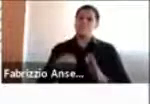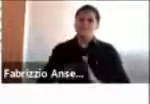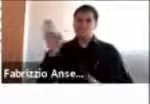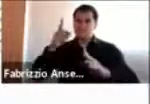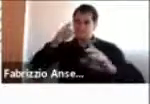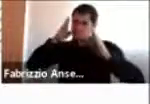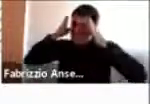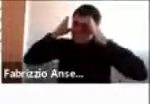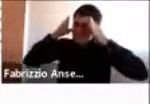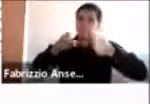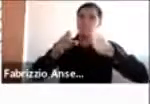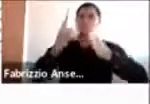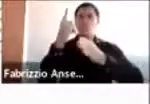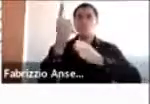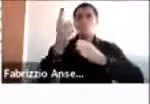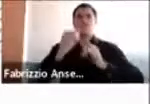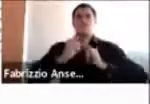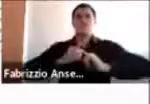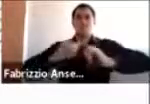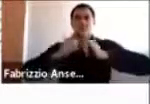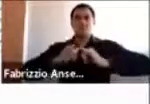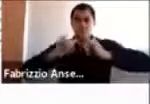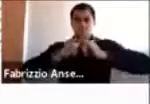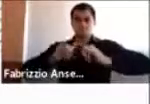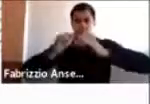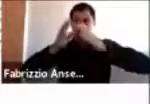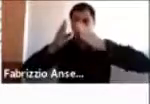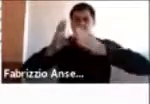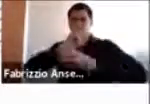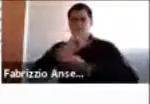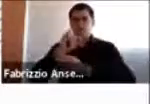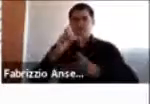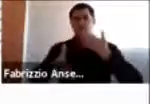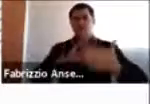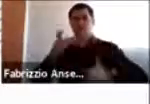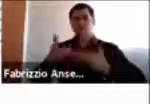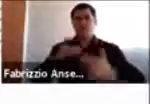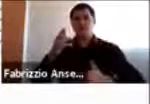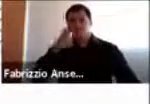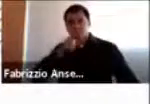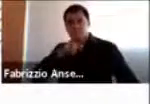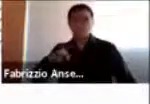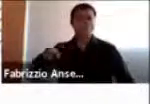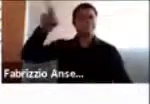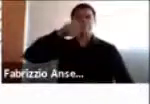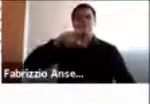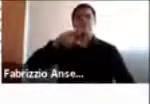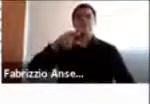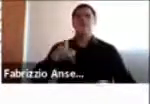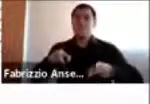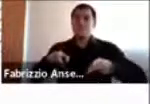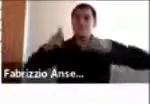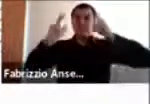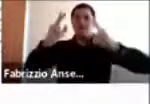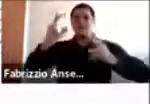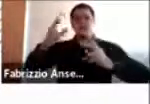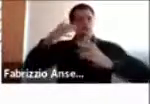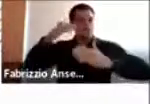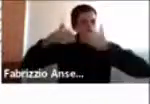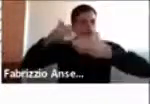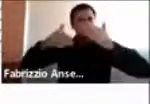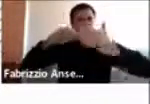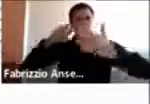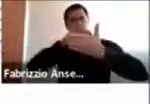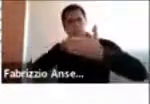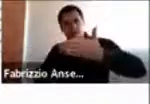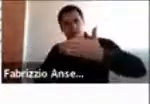información van a comenzar entonces a reciclarse para poder entonces dar pie a este proceso de la lectura. Y en este